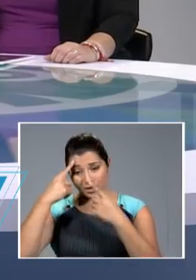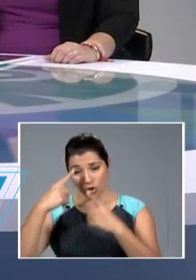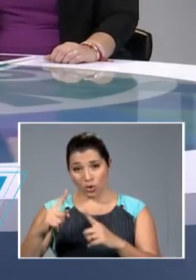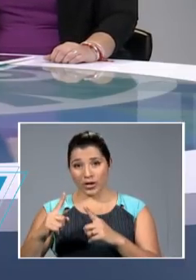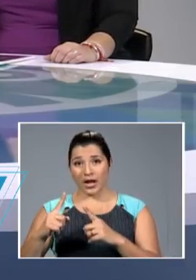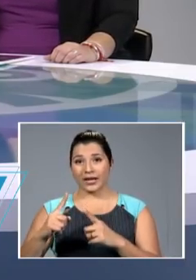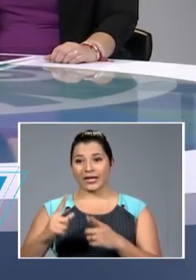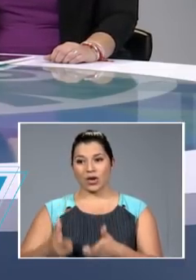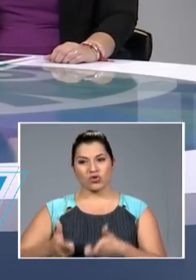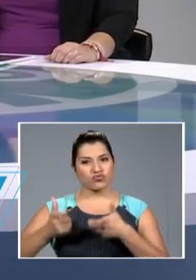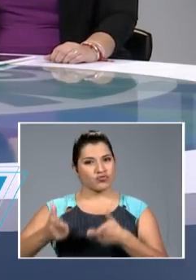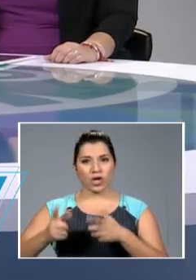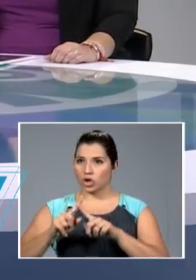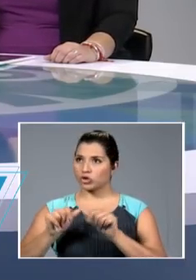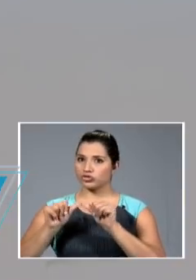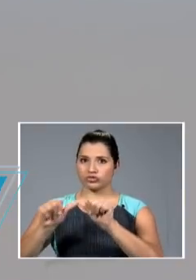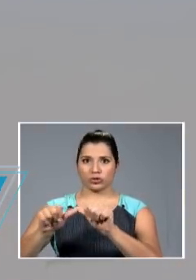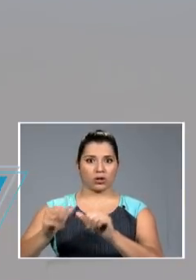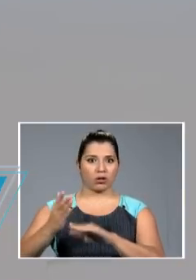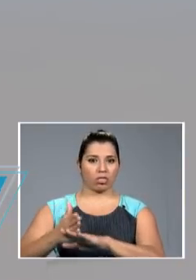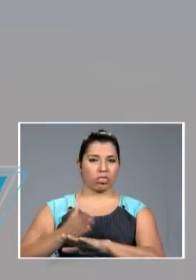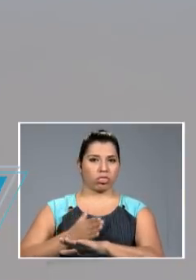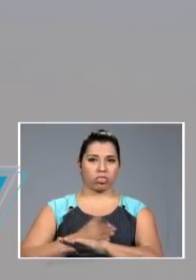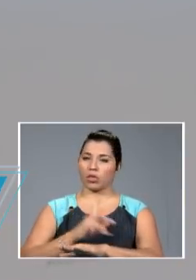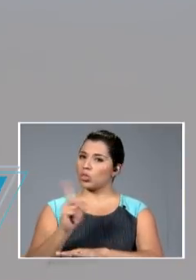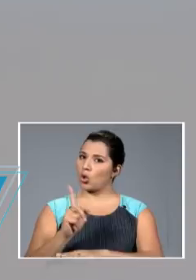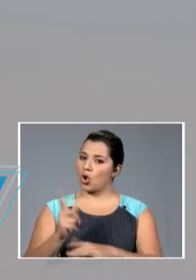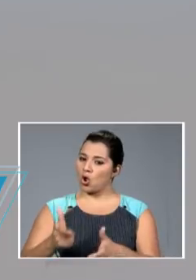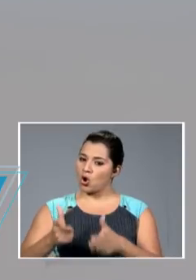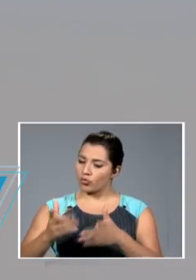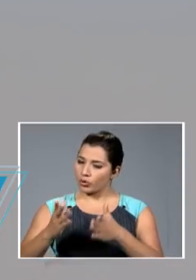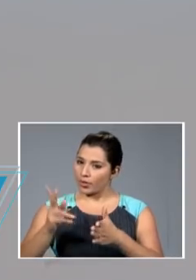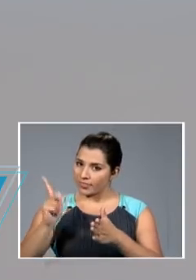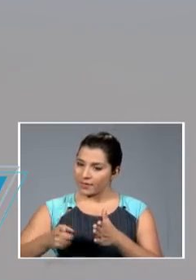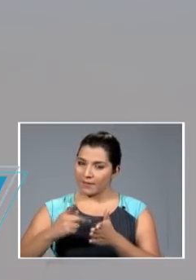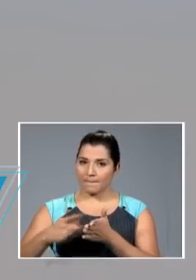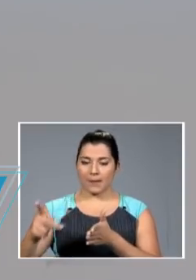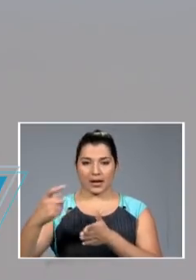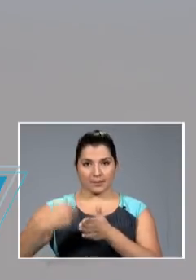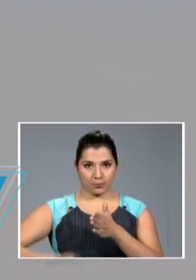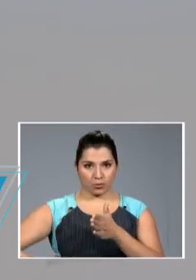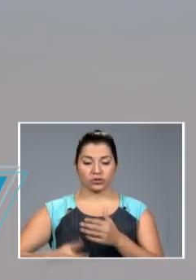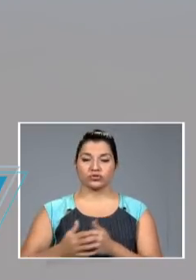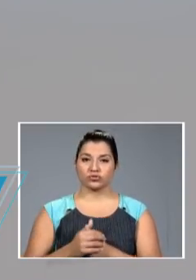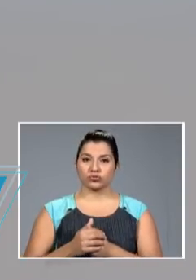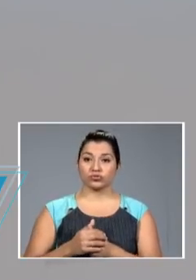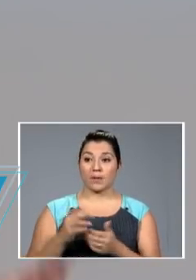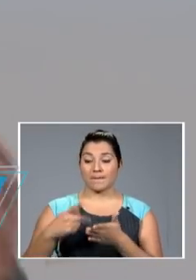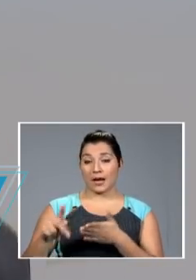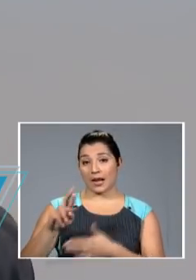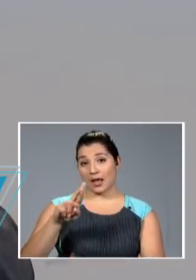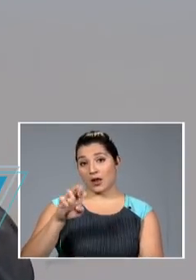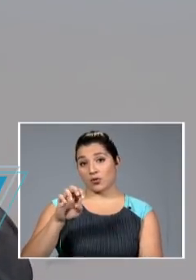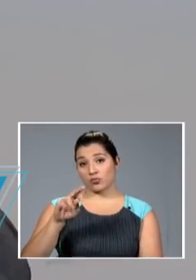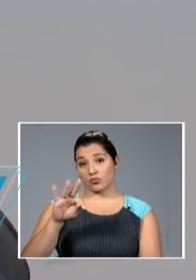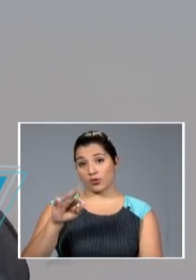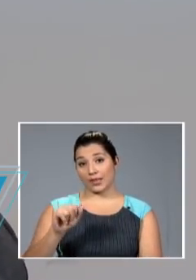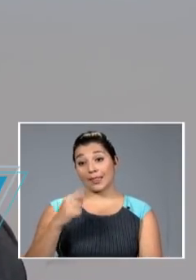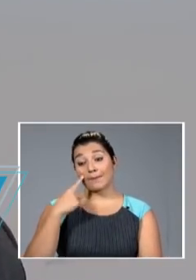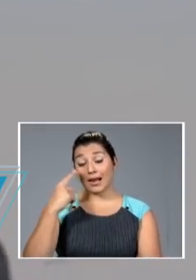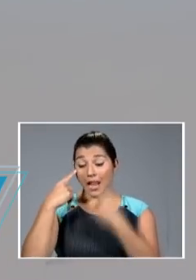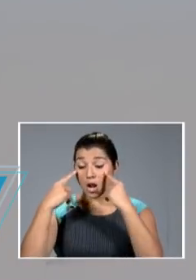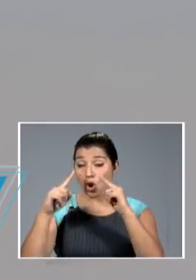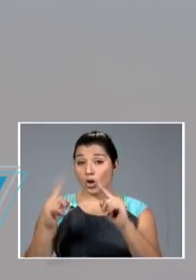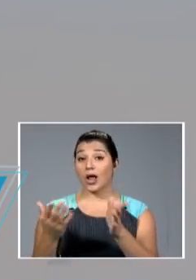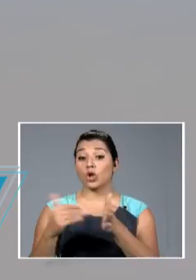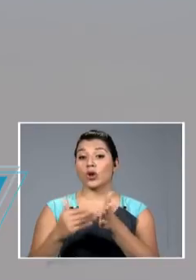más extrema. Tendrán que dar algo, tendrán que pagar algo de impuestos, de renta, para lograr nuevos niveles